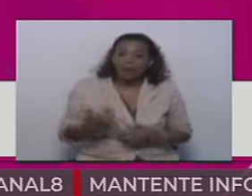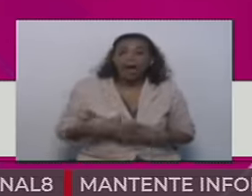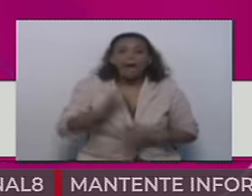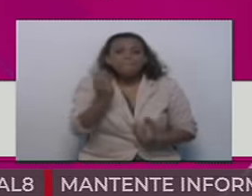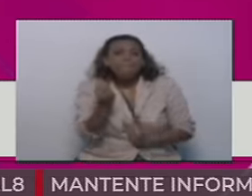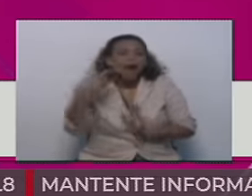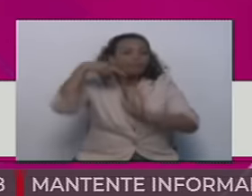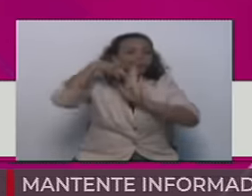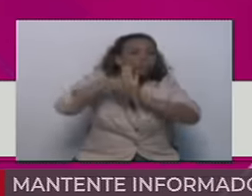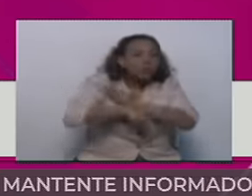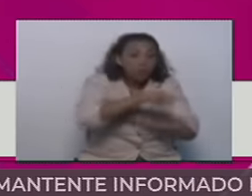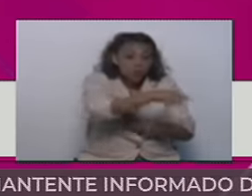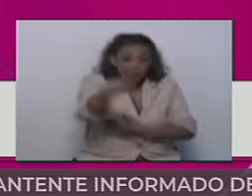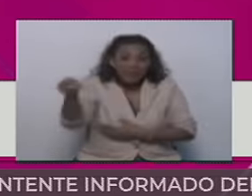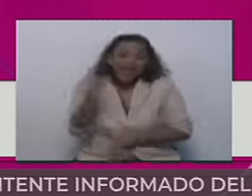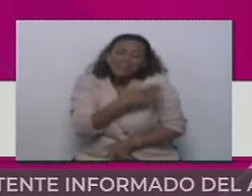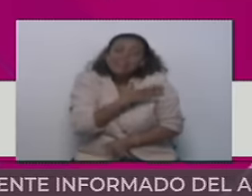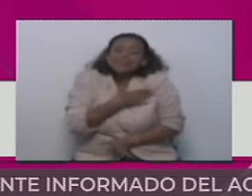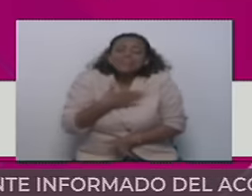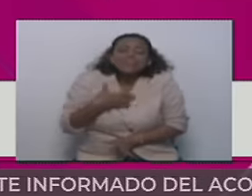profundidad, lo que usted,